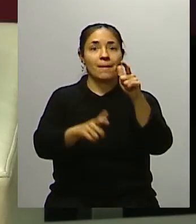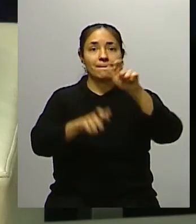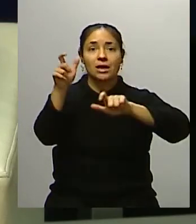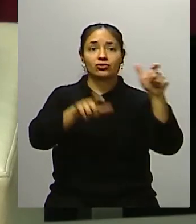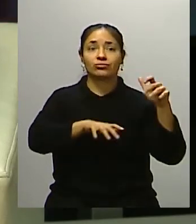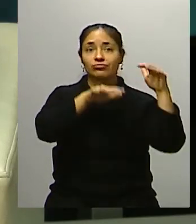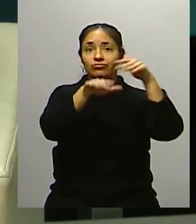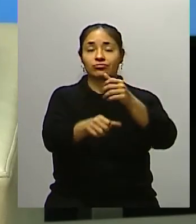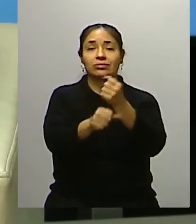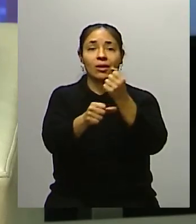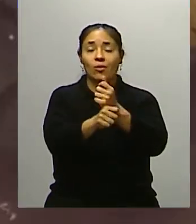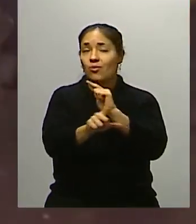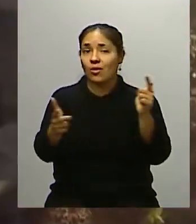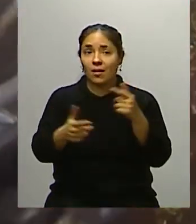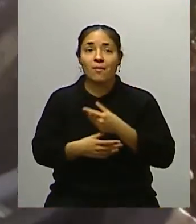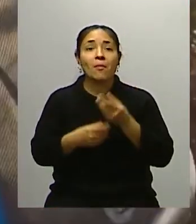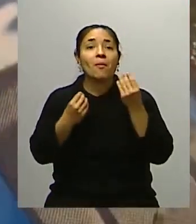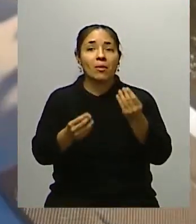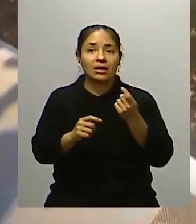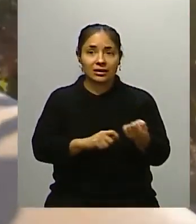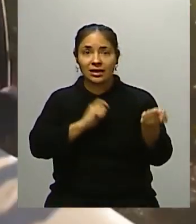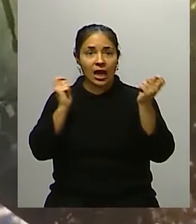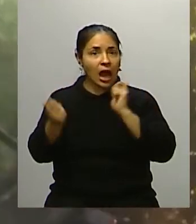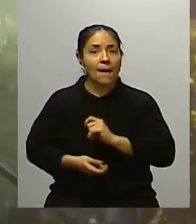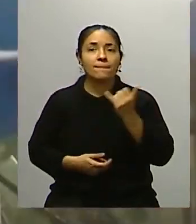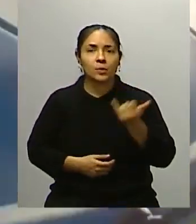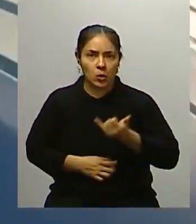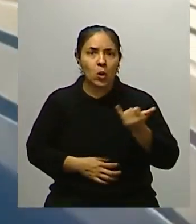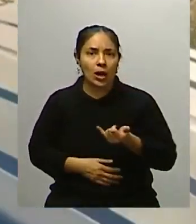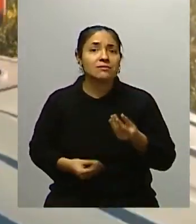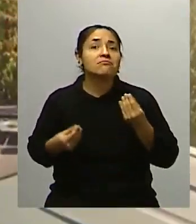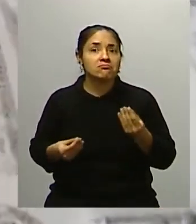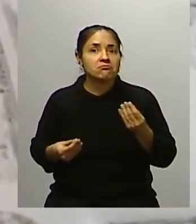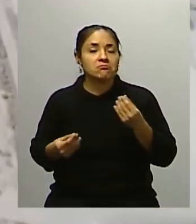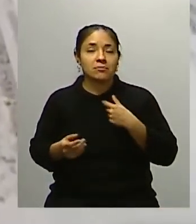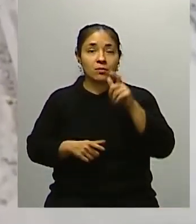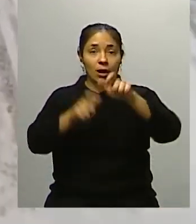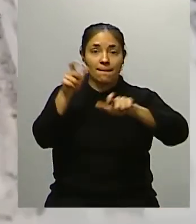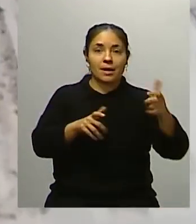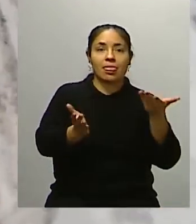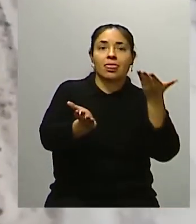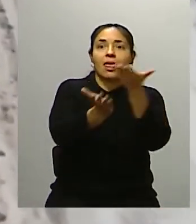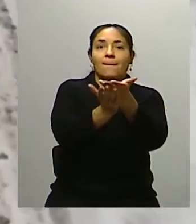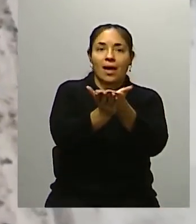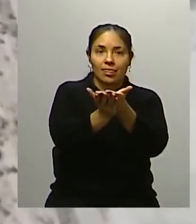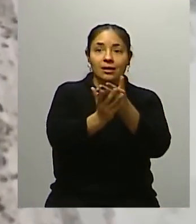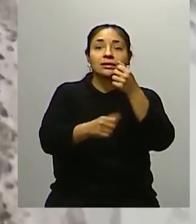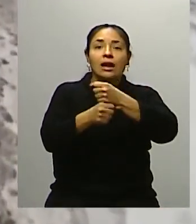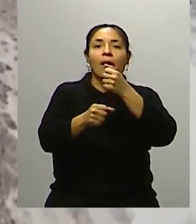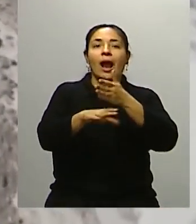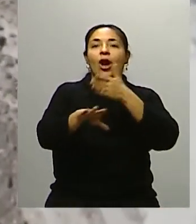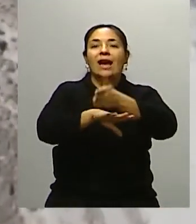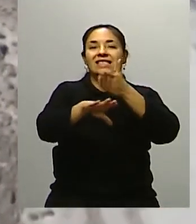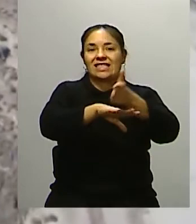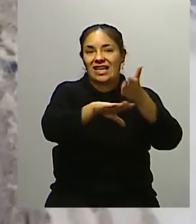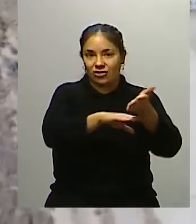tipo de puestos de trabajo, porque hay un cambio radical en cuanto a la demanda que tienen las personas a acceder a ciertos puestos de trabajo.